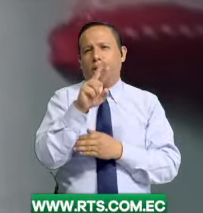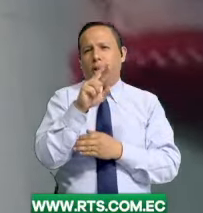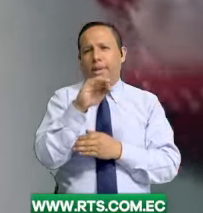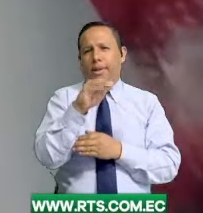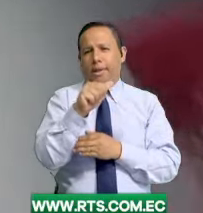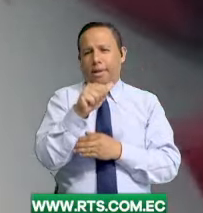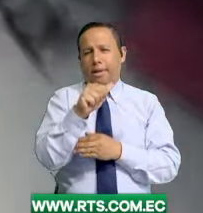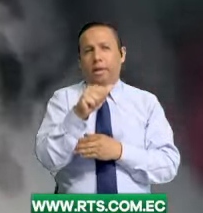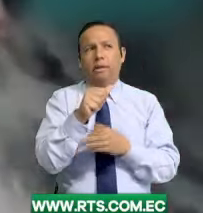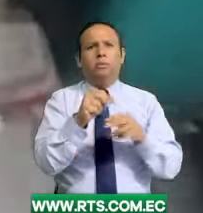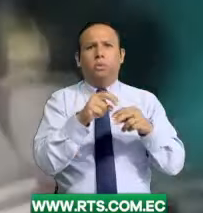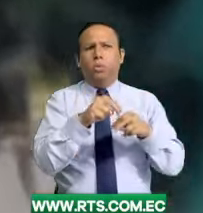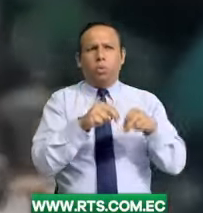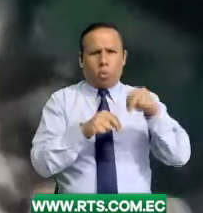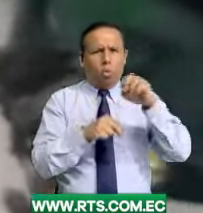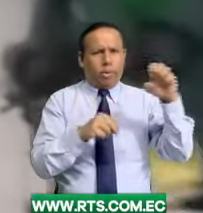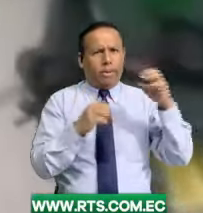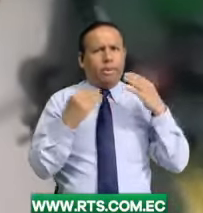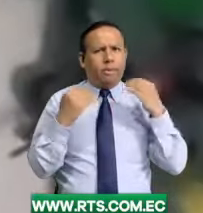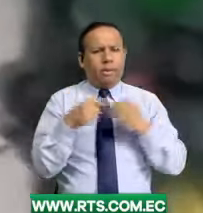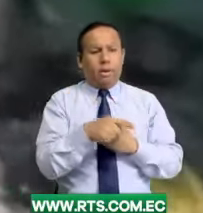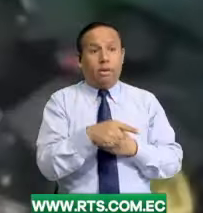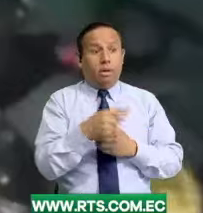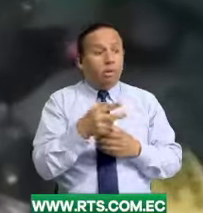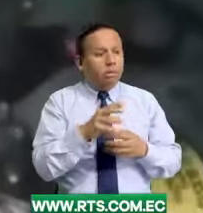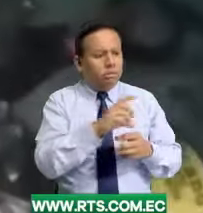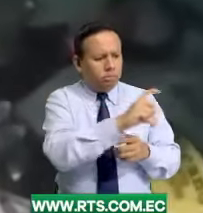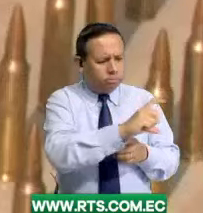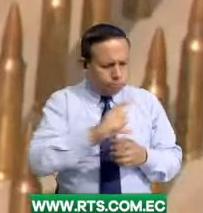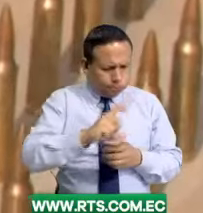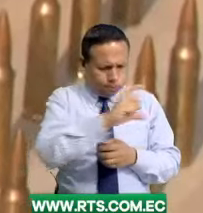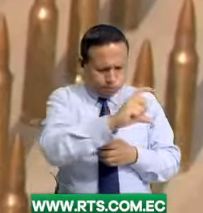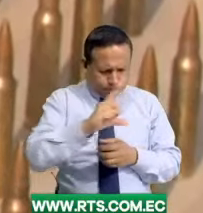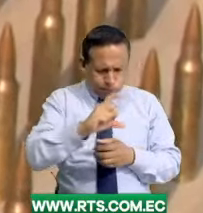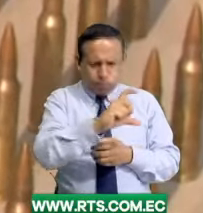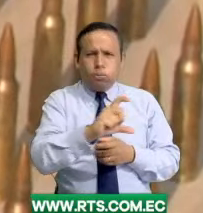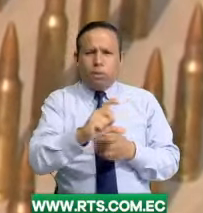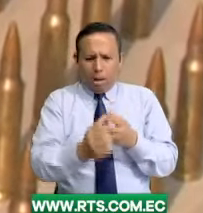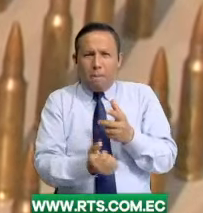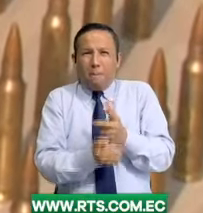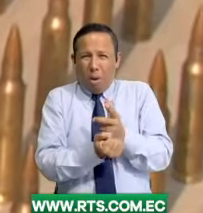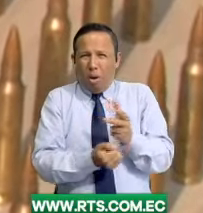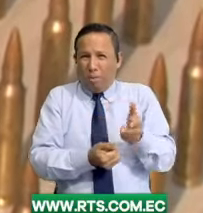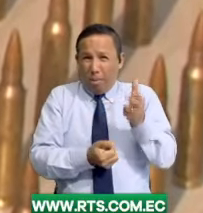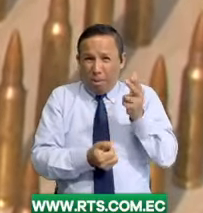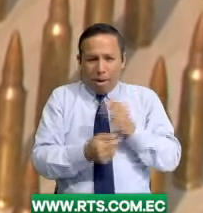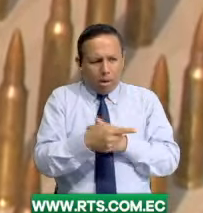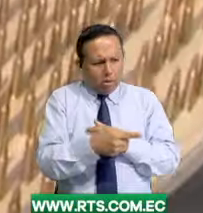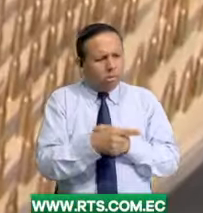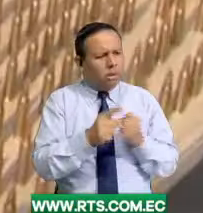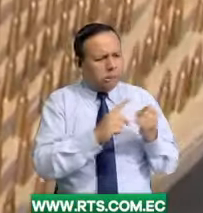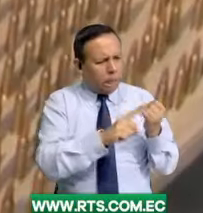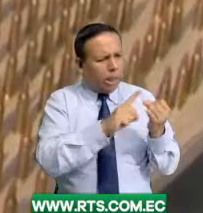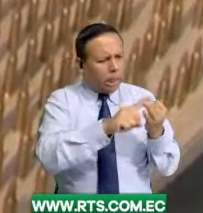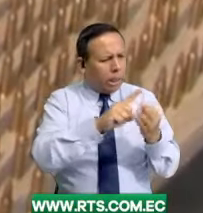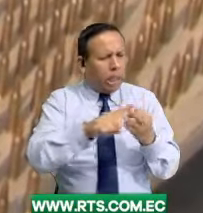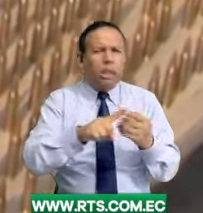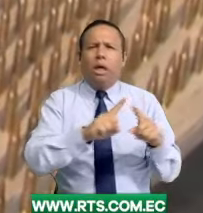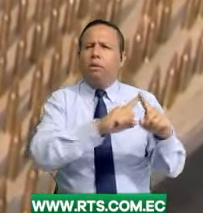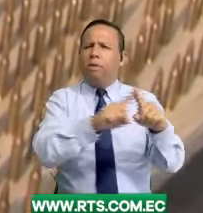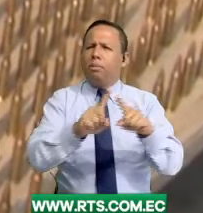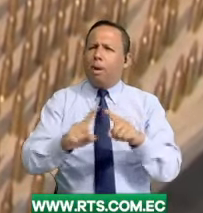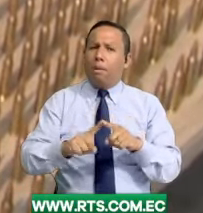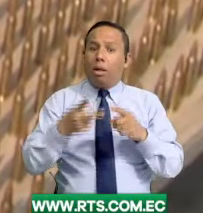Guayaquil. Además, habían 155 cartuchos de calibre 5.56 y 10 de otros calibres, junto a